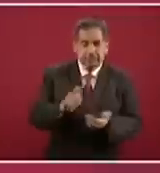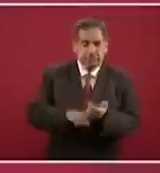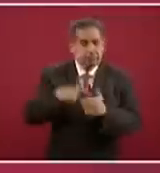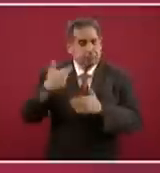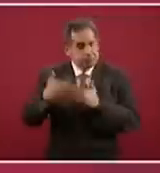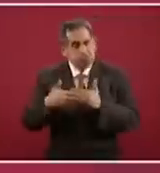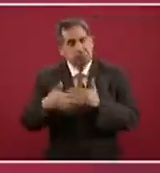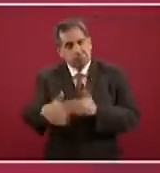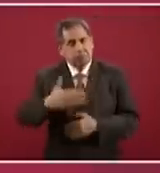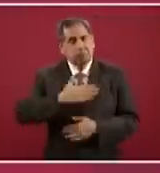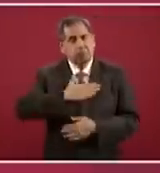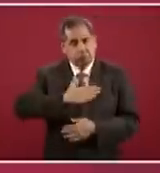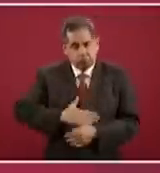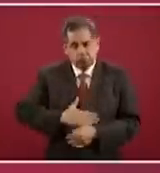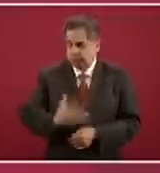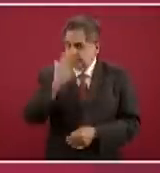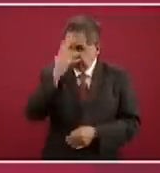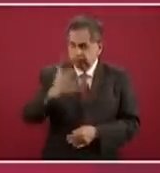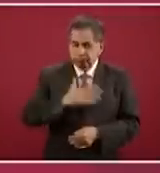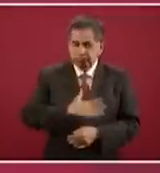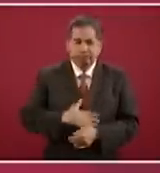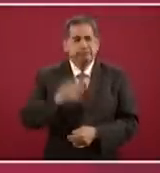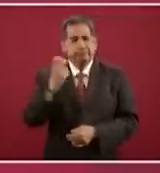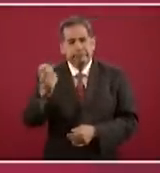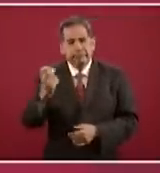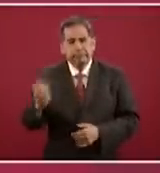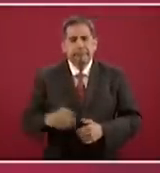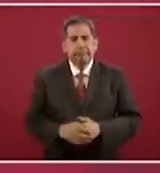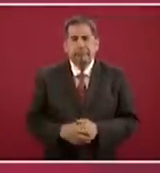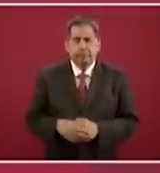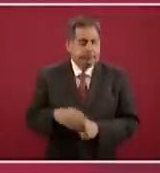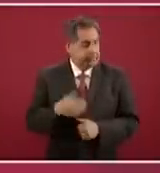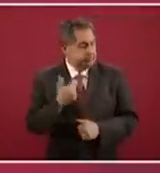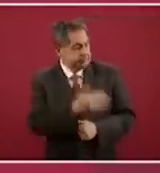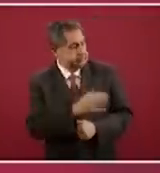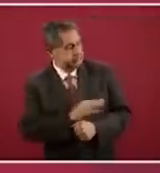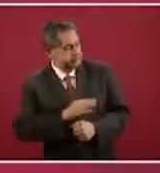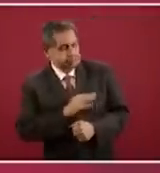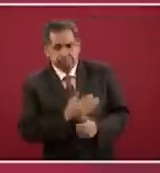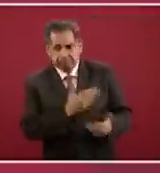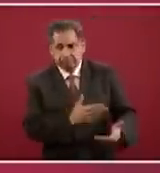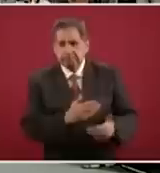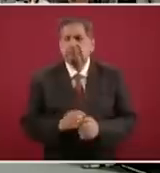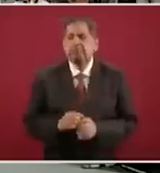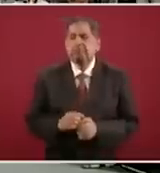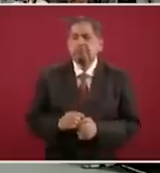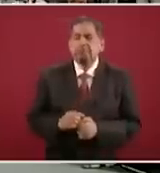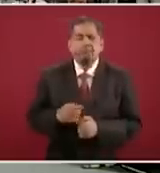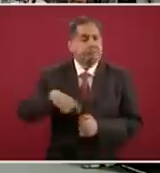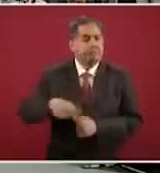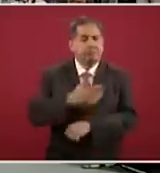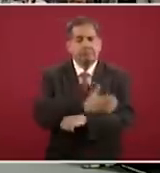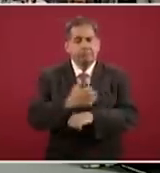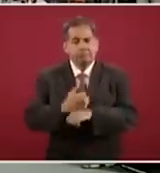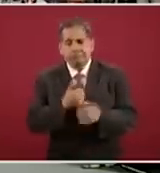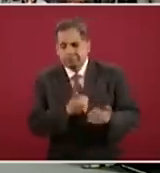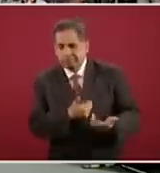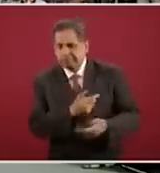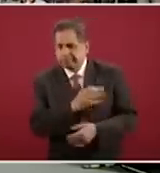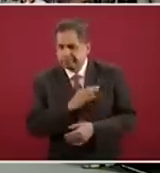justicia de verdad. Por eso, felicidades a las compañeras